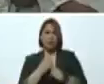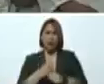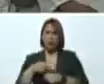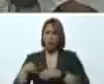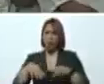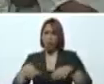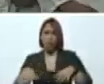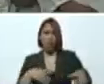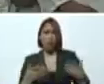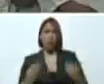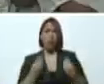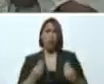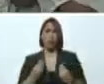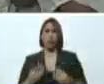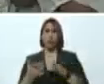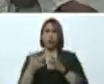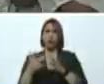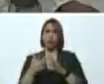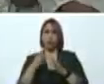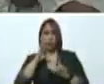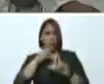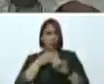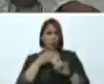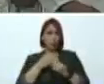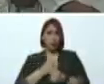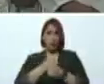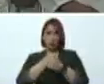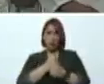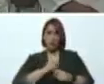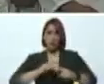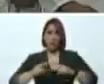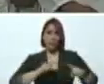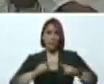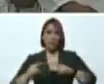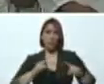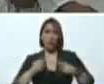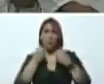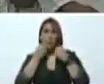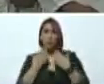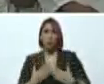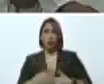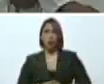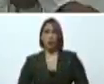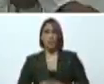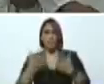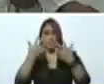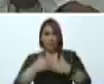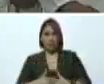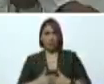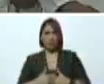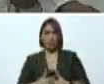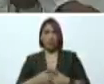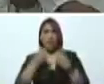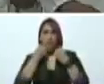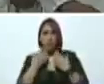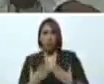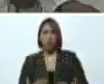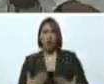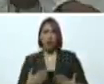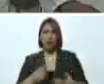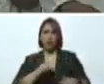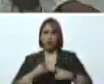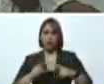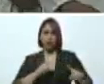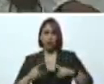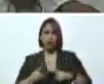con amor con dedicación con eficiencia con buena administración con buena gerencia